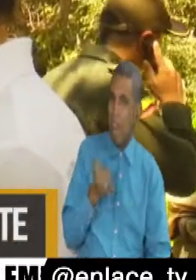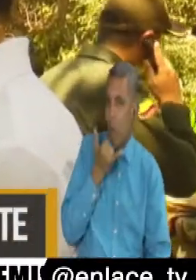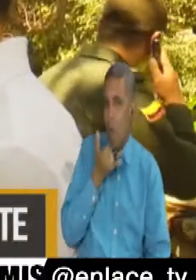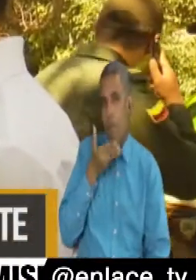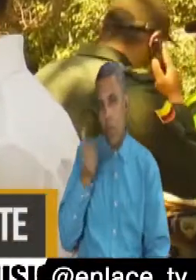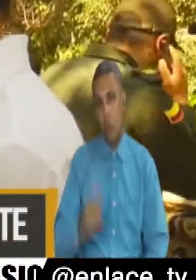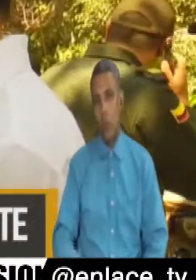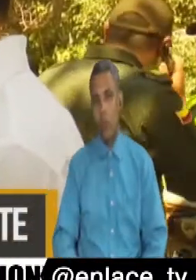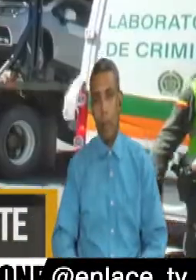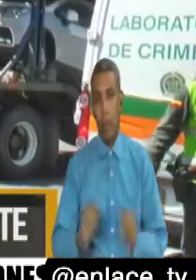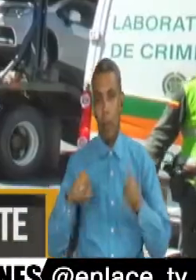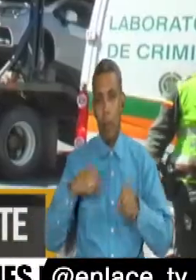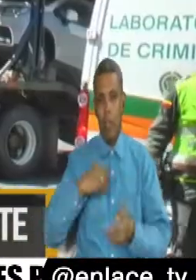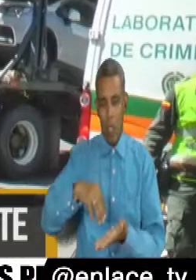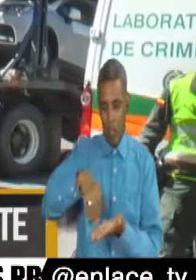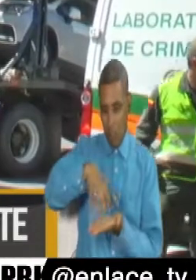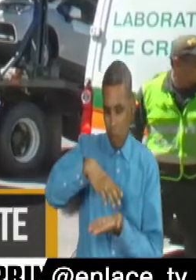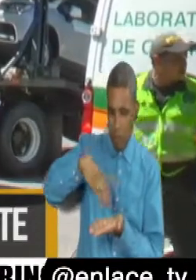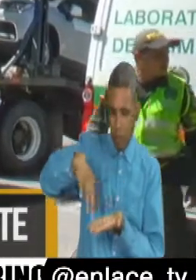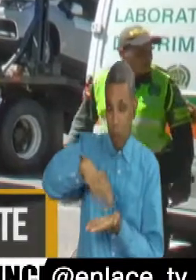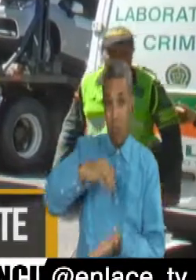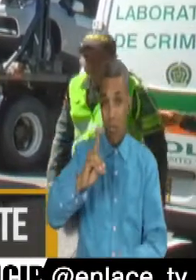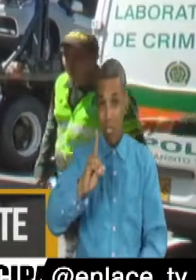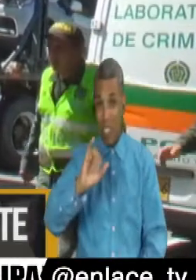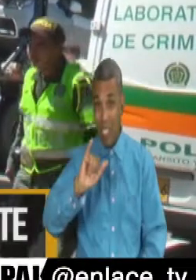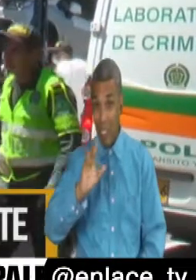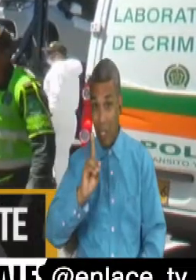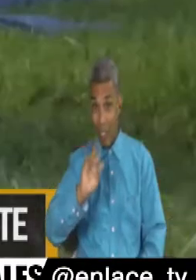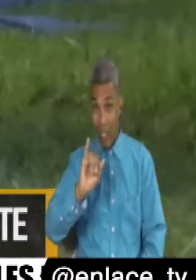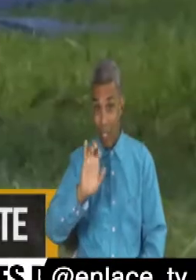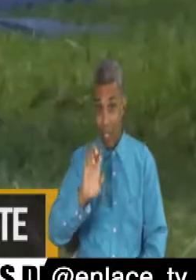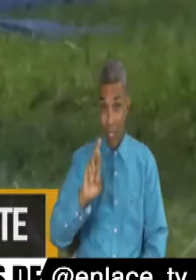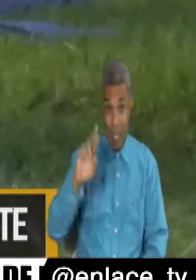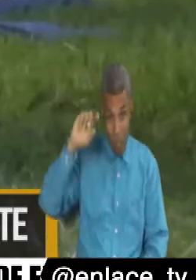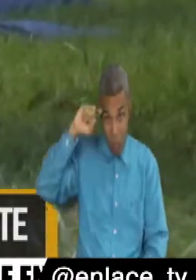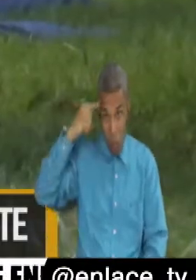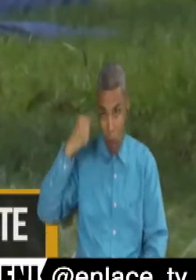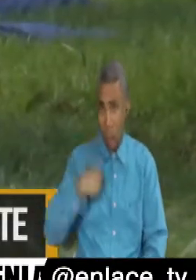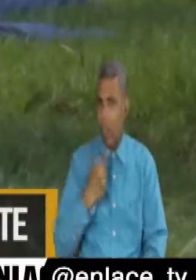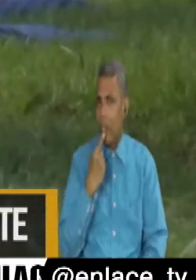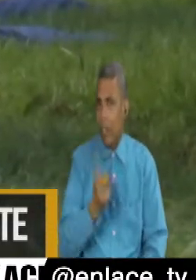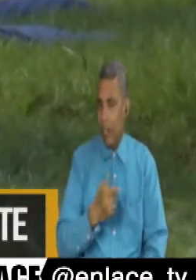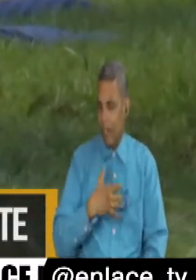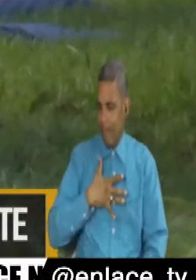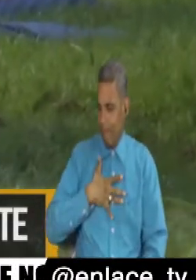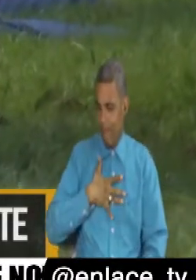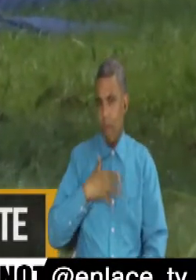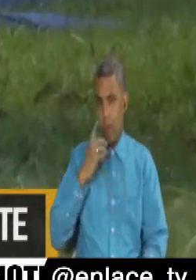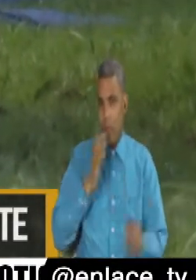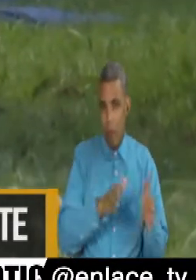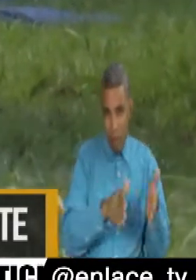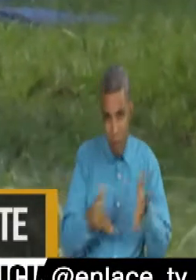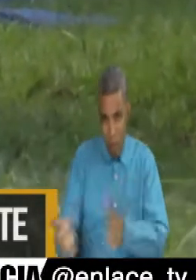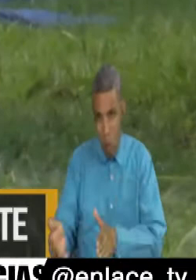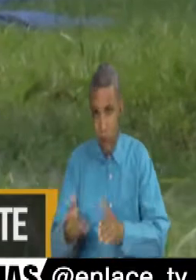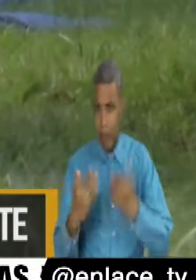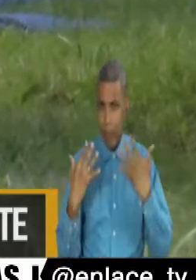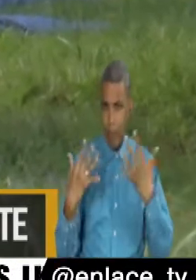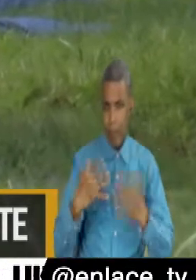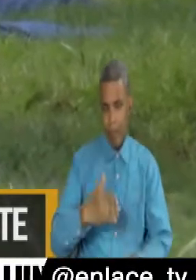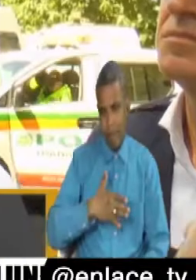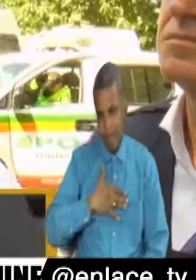Didier Tavera Amado, y envió su mensaje de condolencia a las familias que hoy están de luto por este trágico hecho, anunciando su visita a quienes resultaron